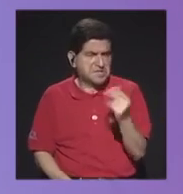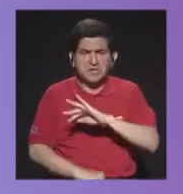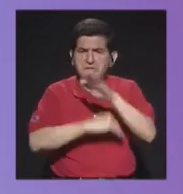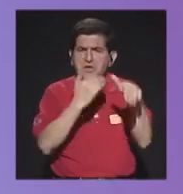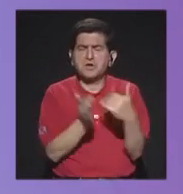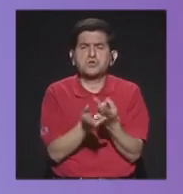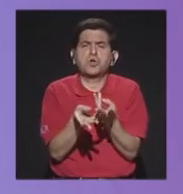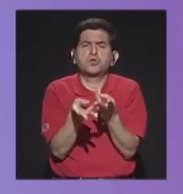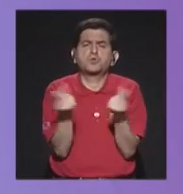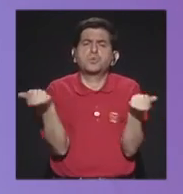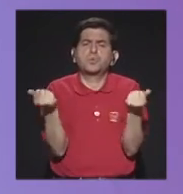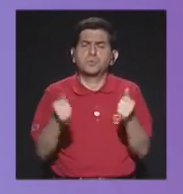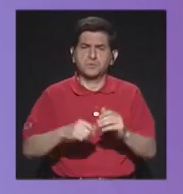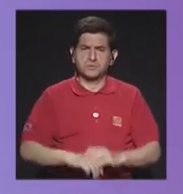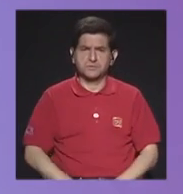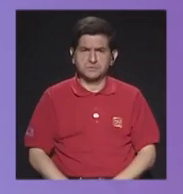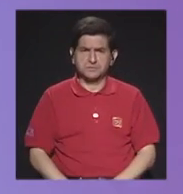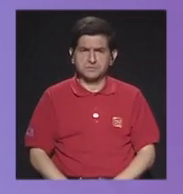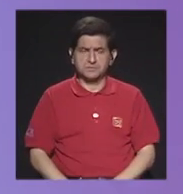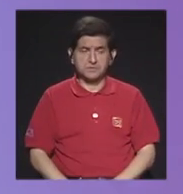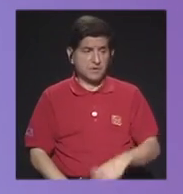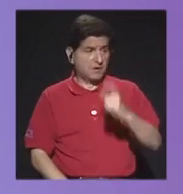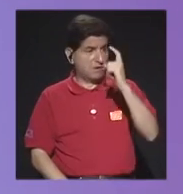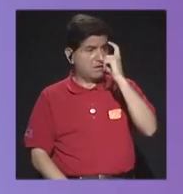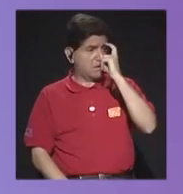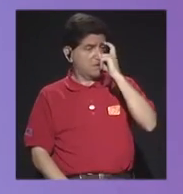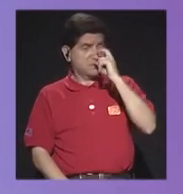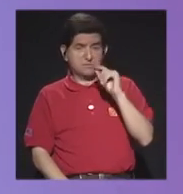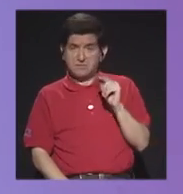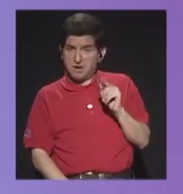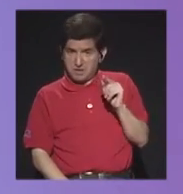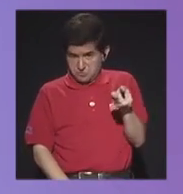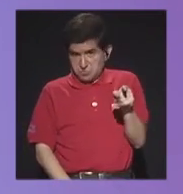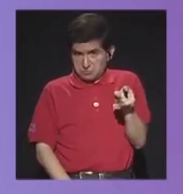todo y que realmente Escazú, con su